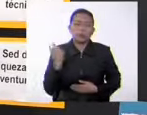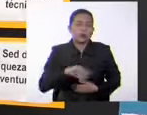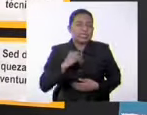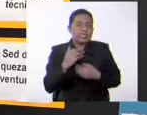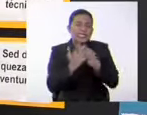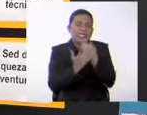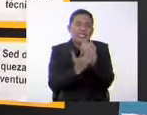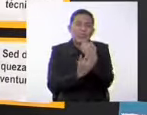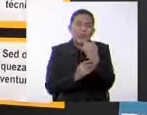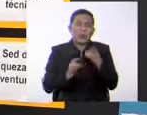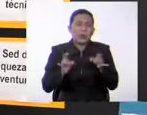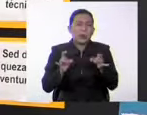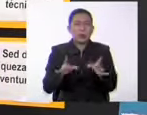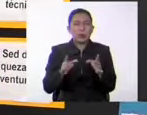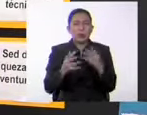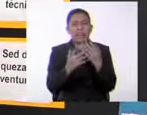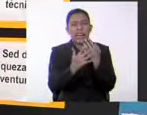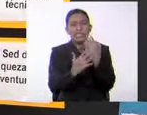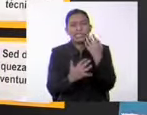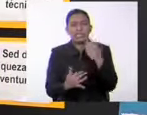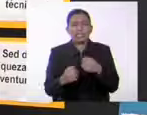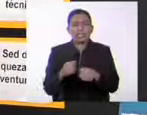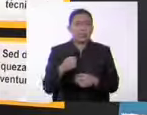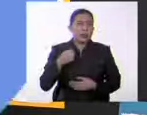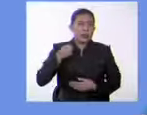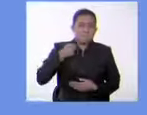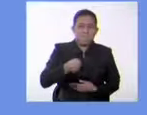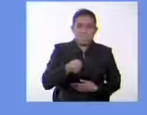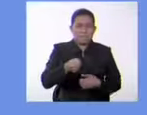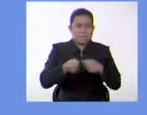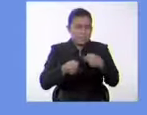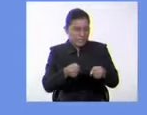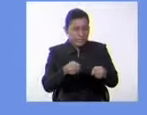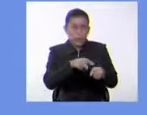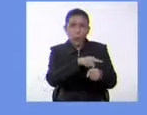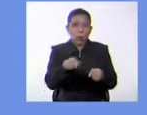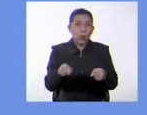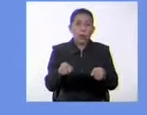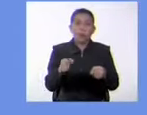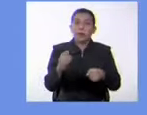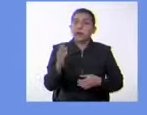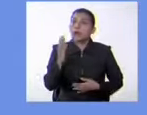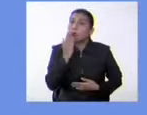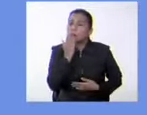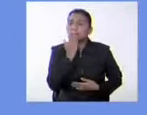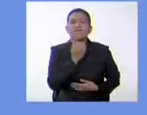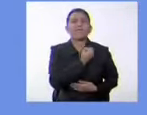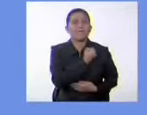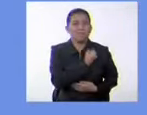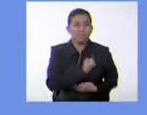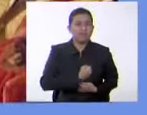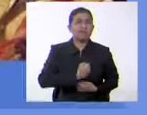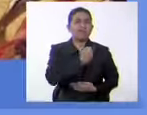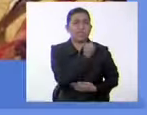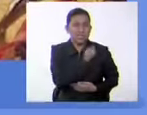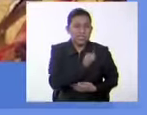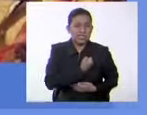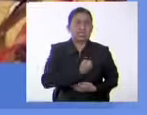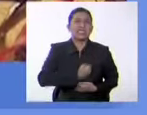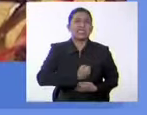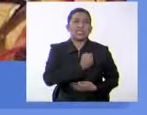quiere decir que en el sometimiento de nuestros indígenas, ellos sufrieron porque